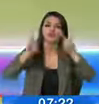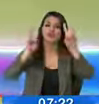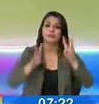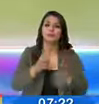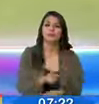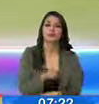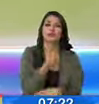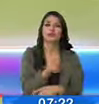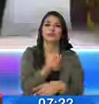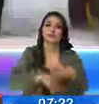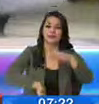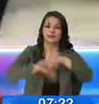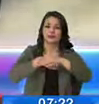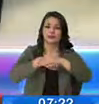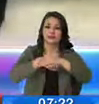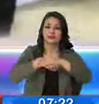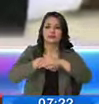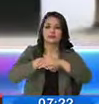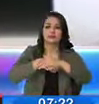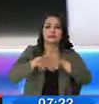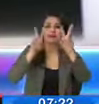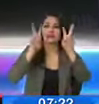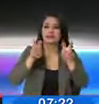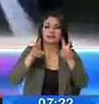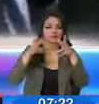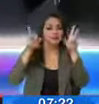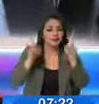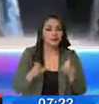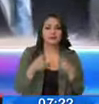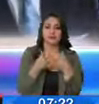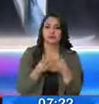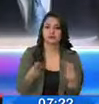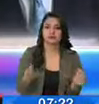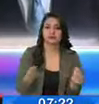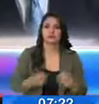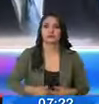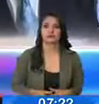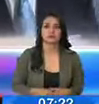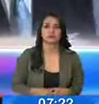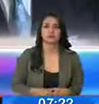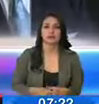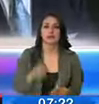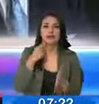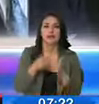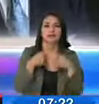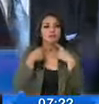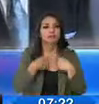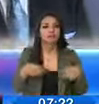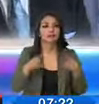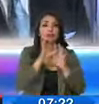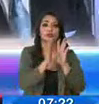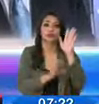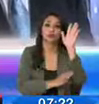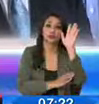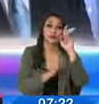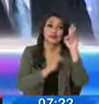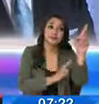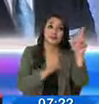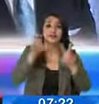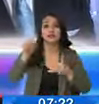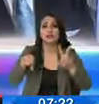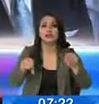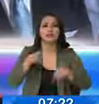utilidades. Dijo que es necesario que este tema sea revisado. No podemos nosotros ni declarar la constitucionalidad ni la